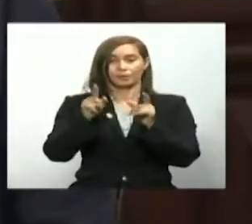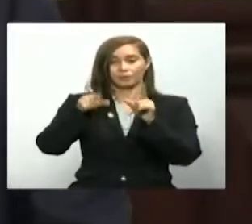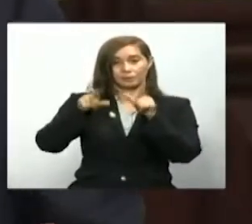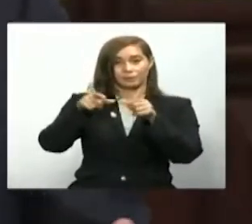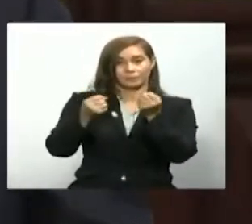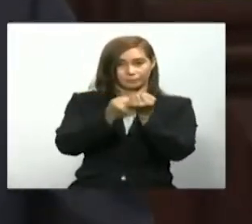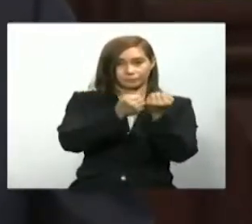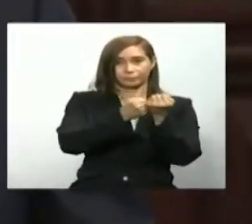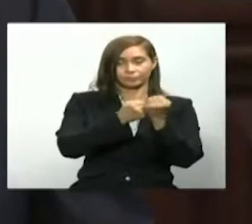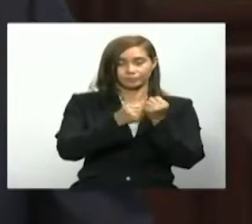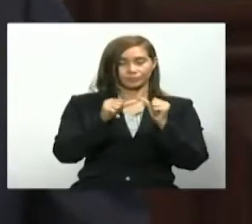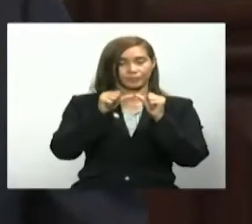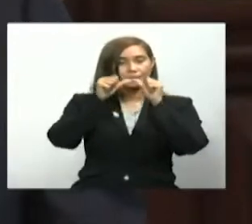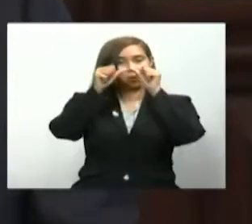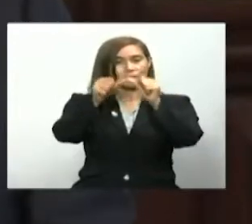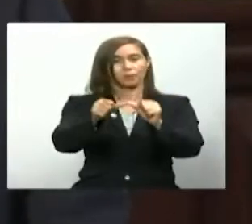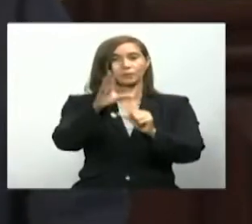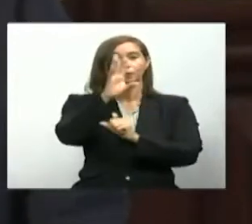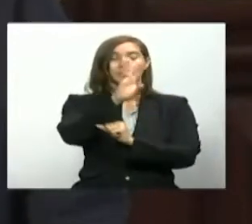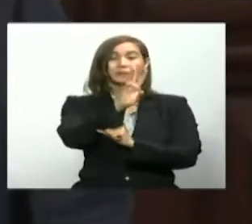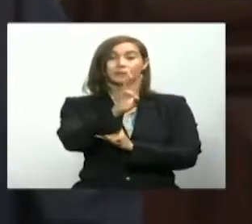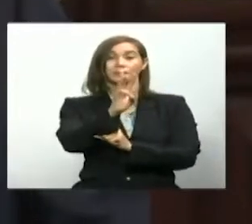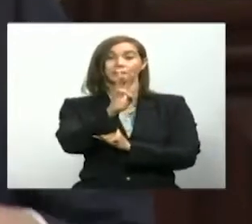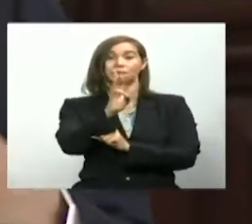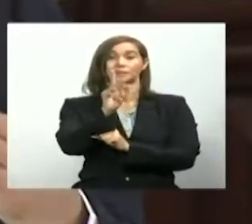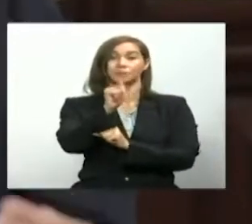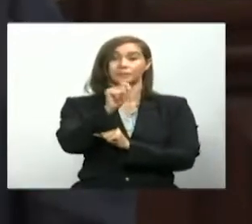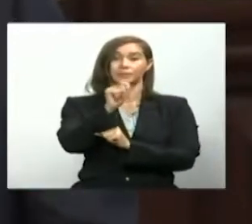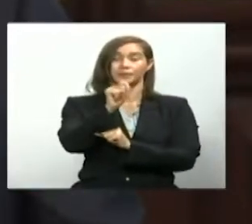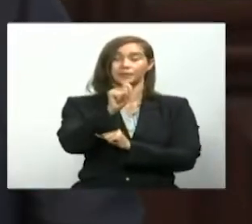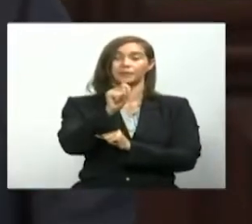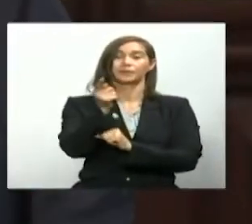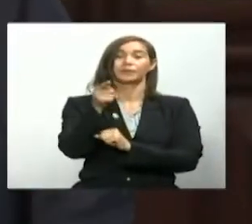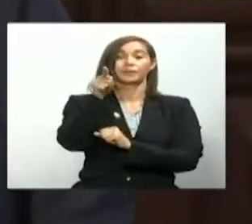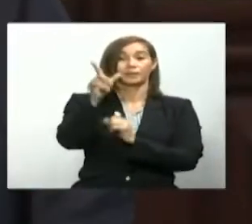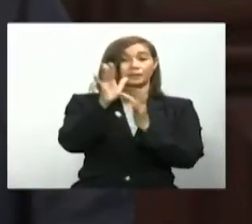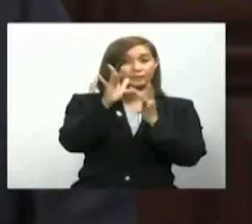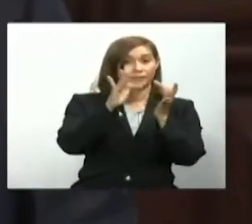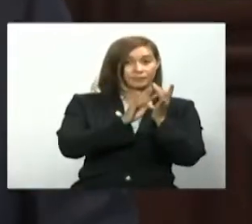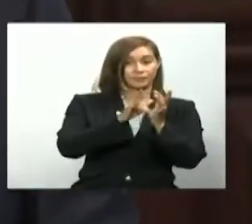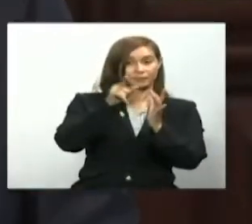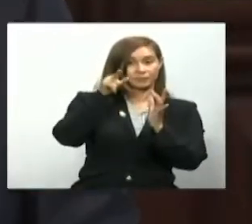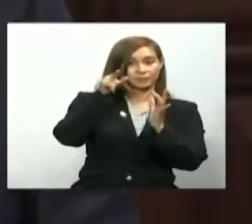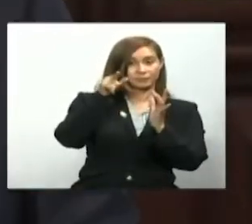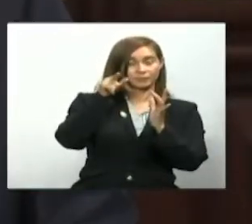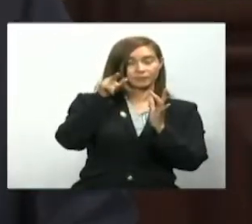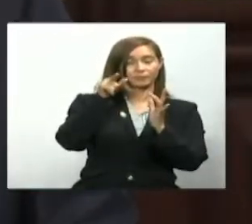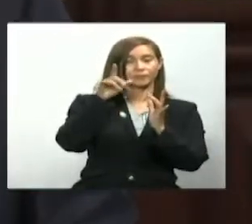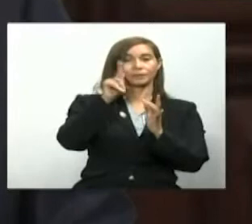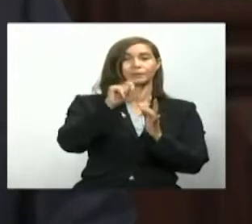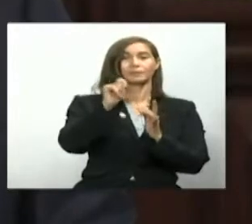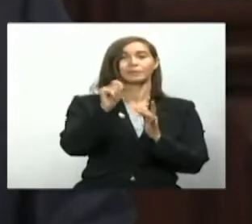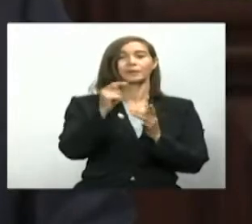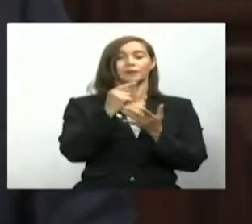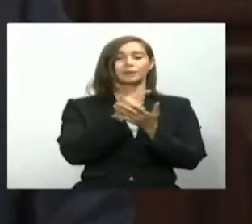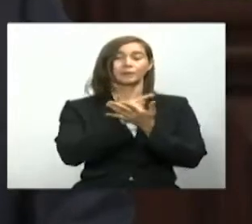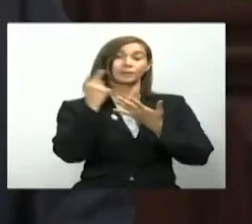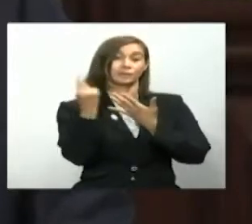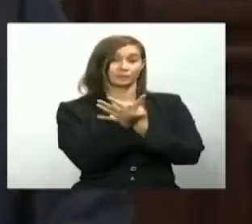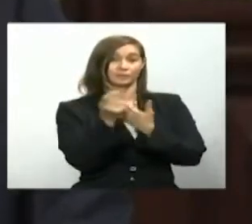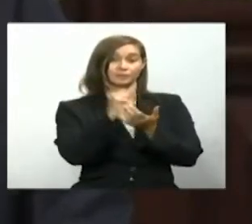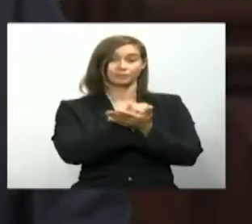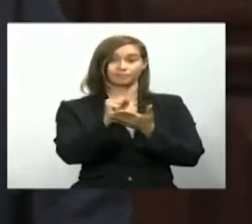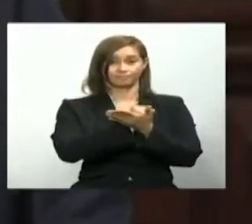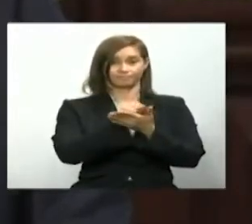sus labores incluirá una compensación para las personas elaboren en la localización de armas ilegales y una activa